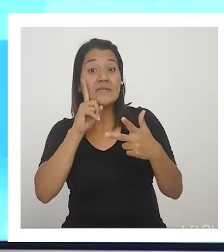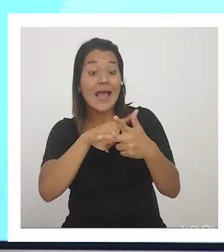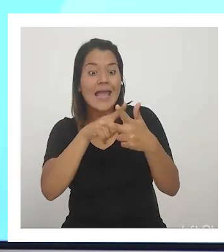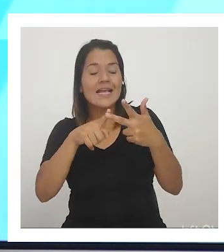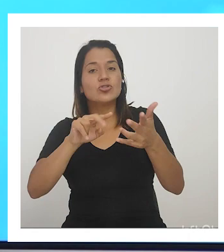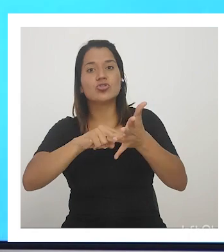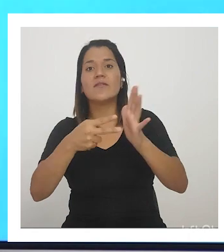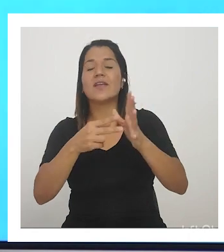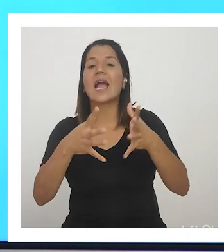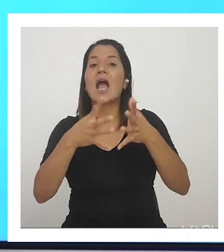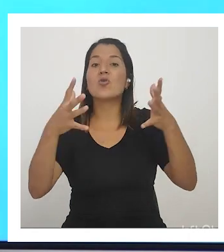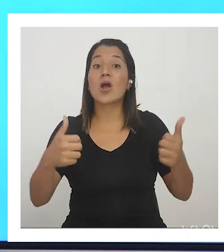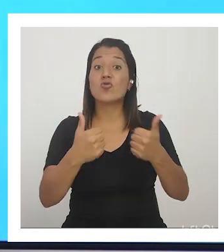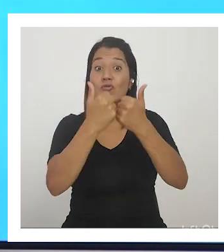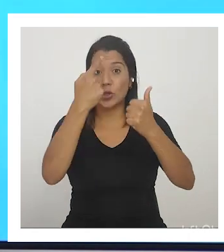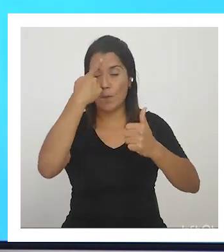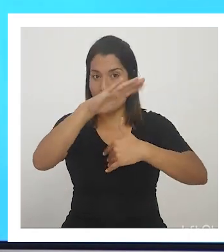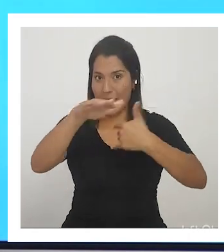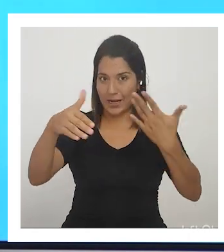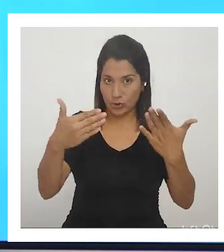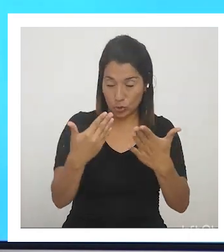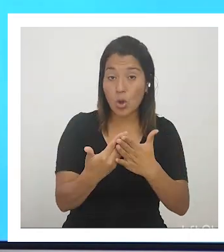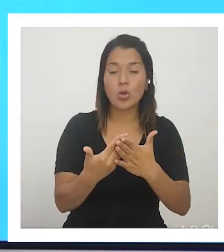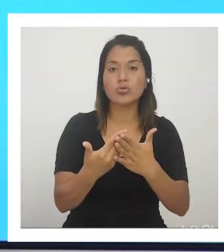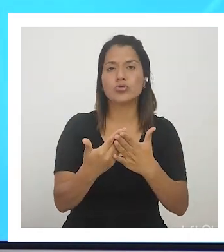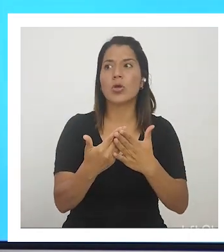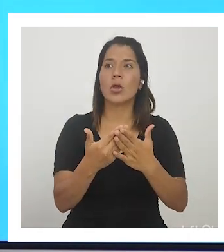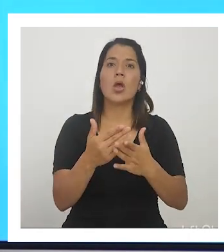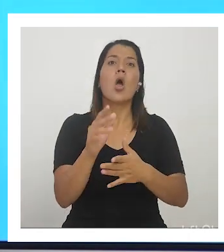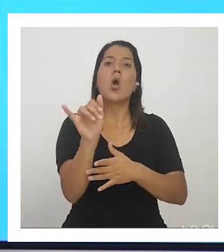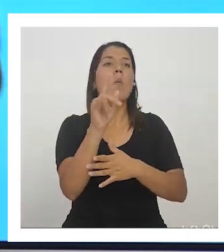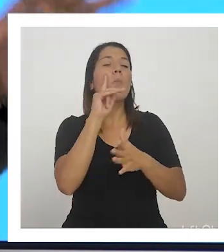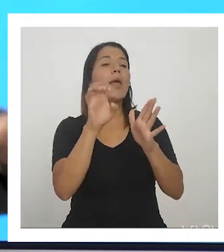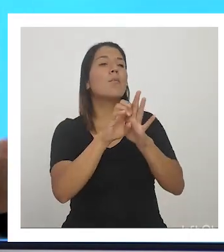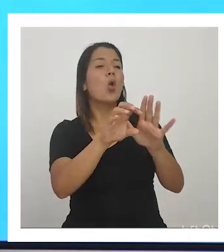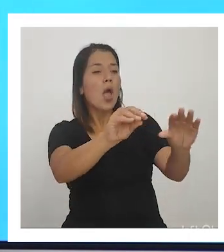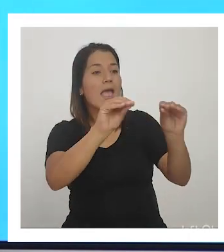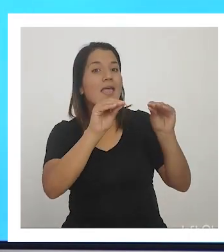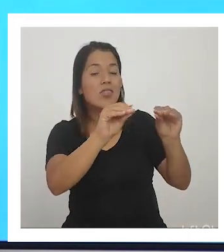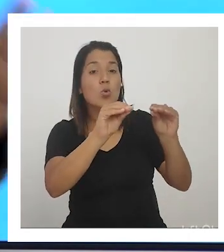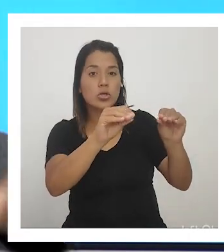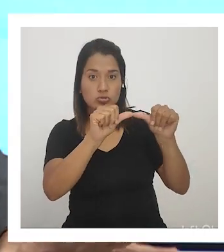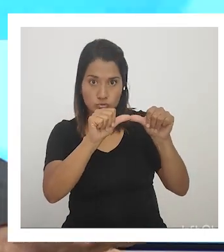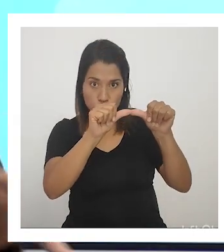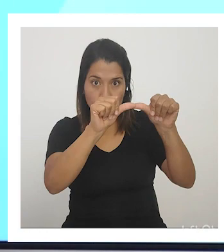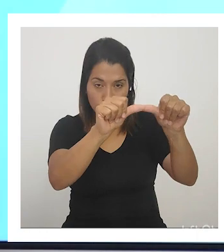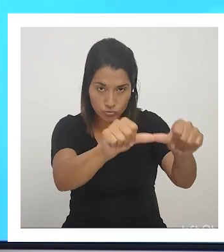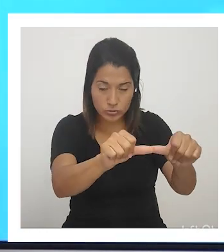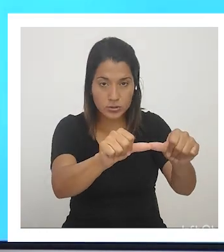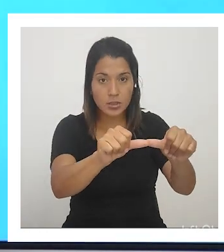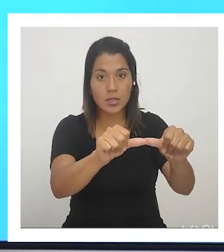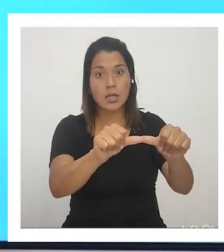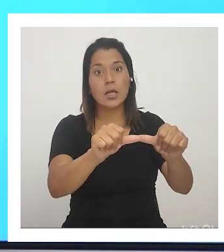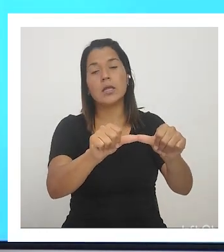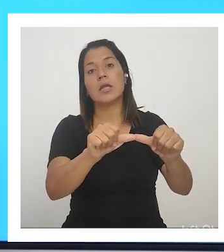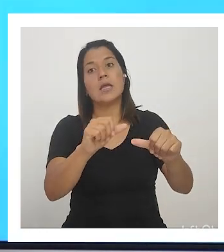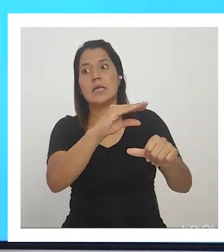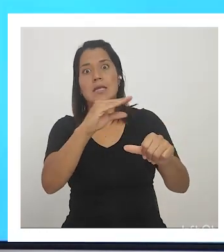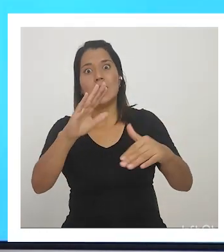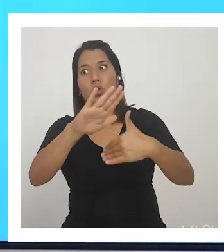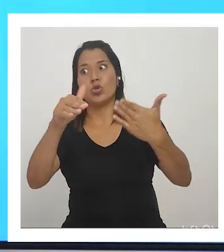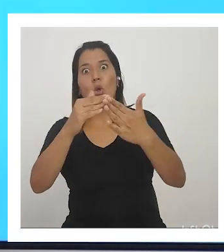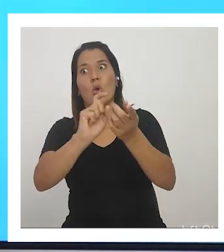el tema también de la educación continua, de la inter y la transdisciplinariedad que hoy se vive a nivel